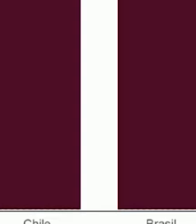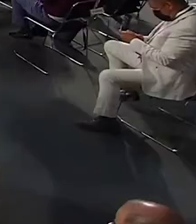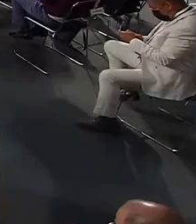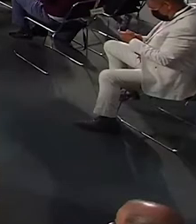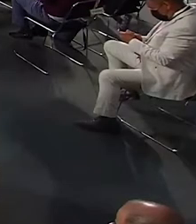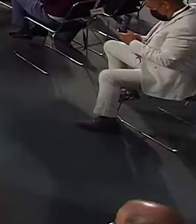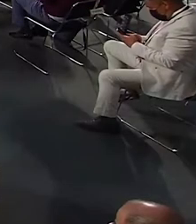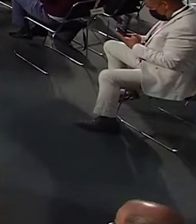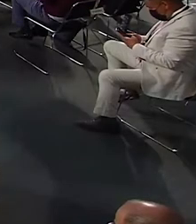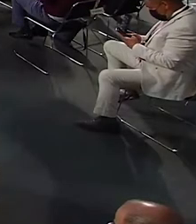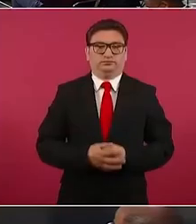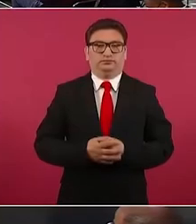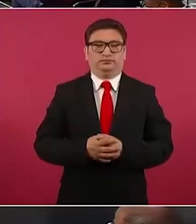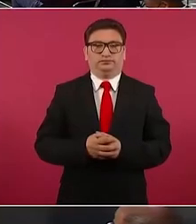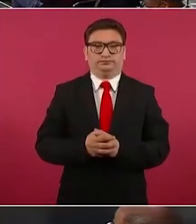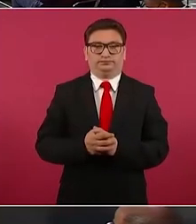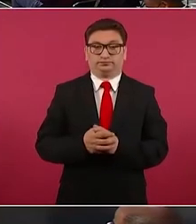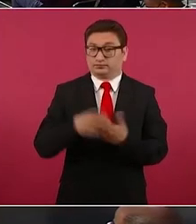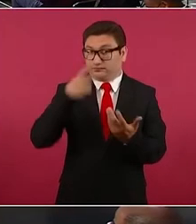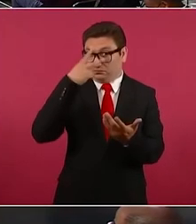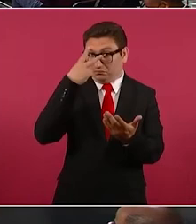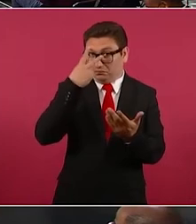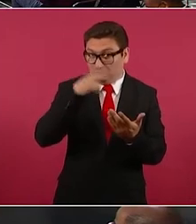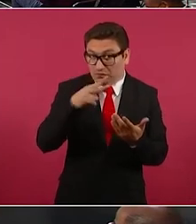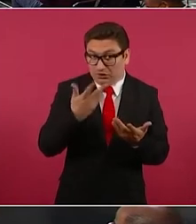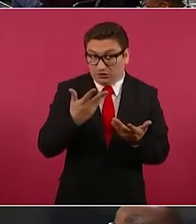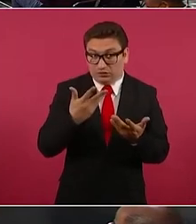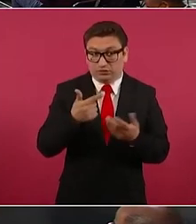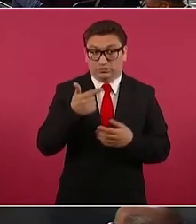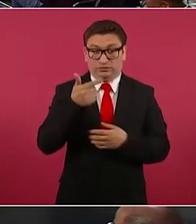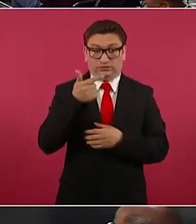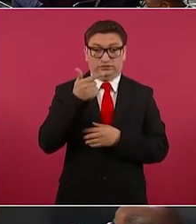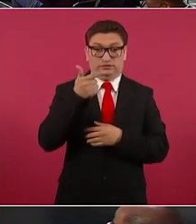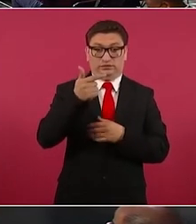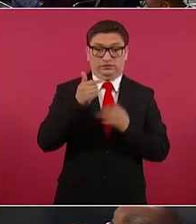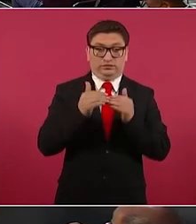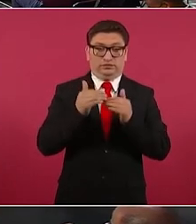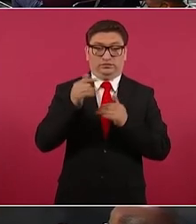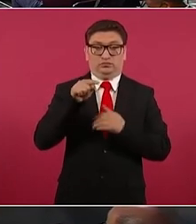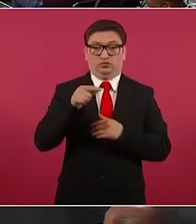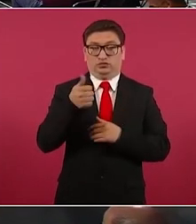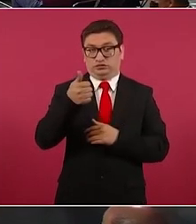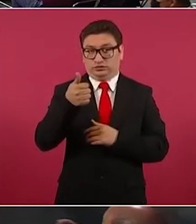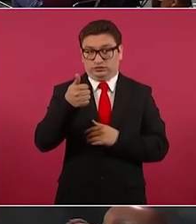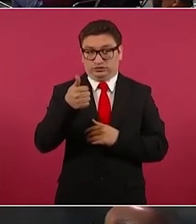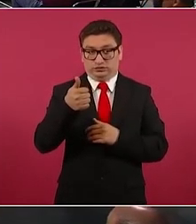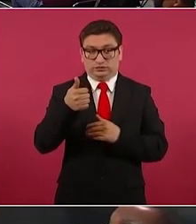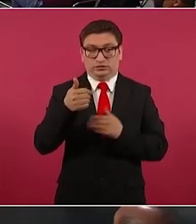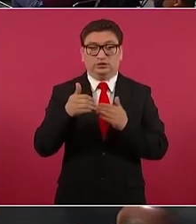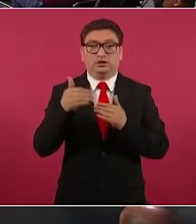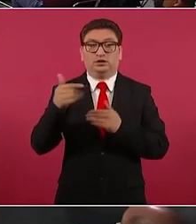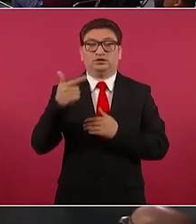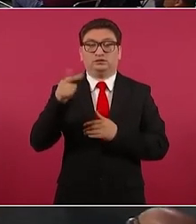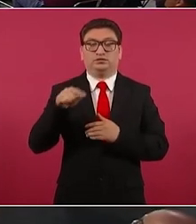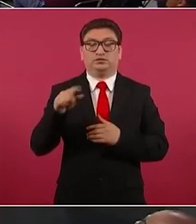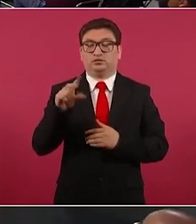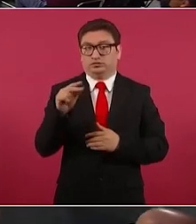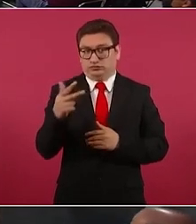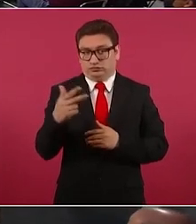Alemania y México. Y México sube de 7.6 a 188.